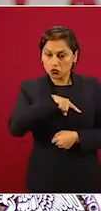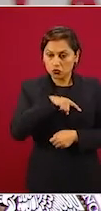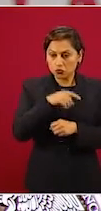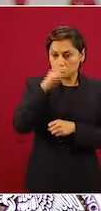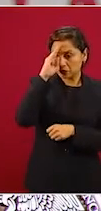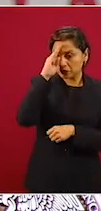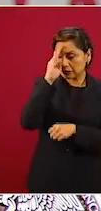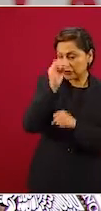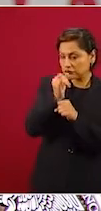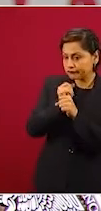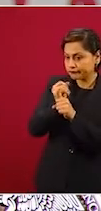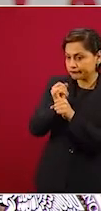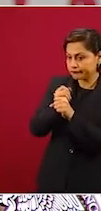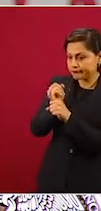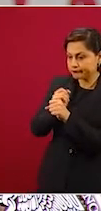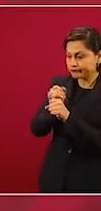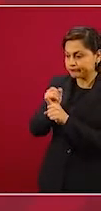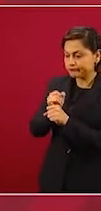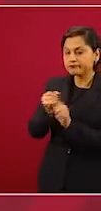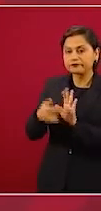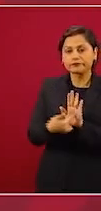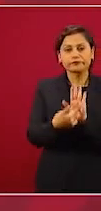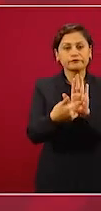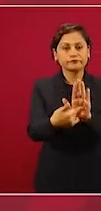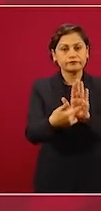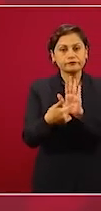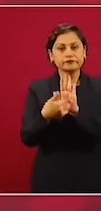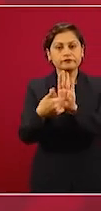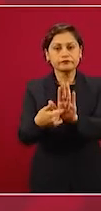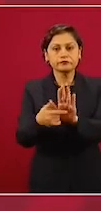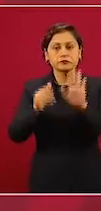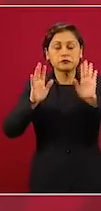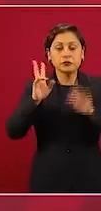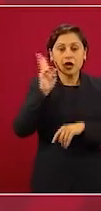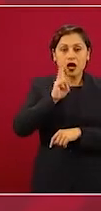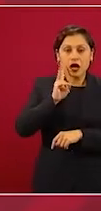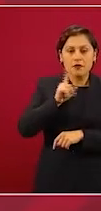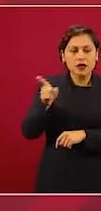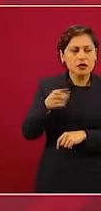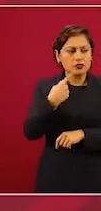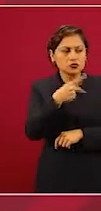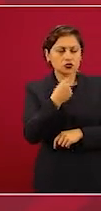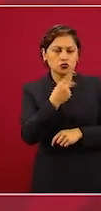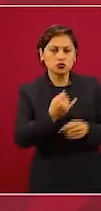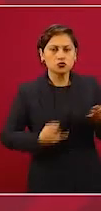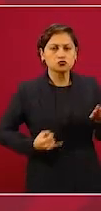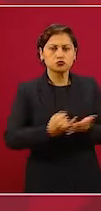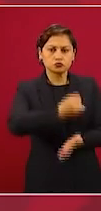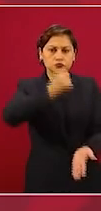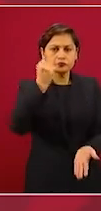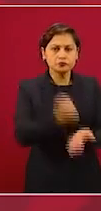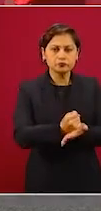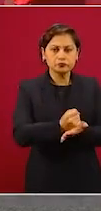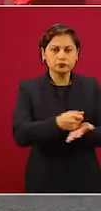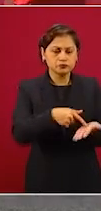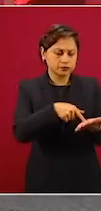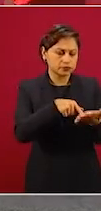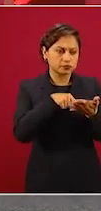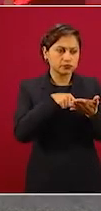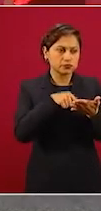vamos a ver cuáles fueron los elementos a lo mejor es lo que no estaba muy claro en la constitución